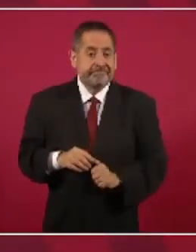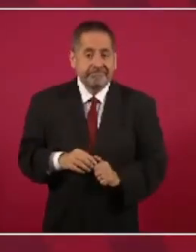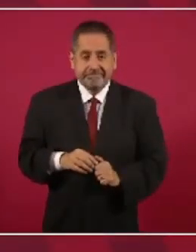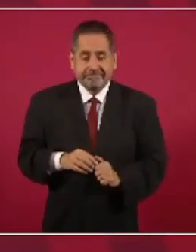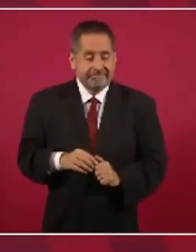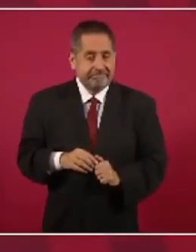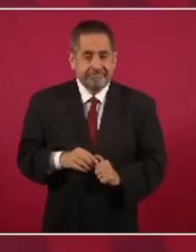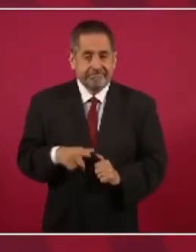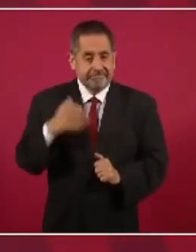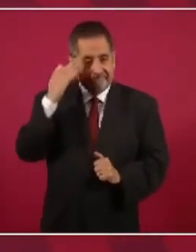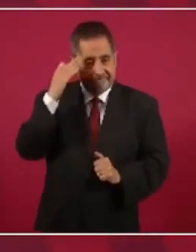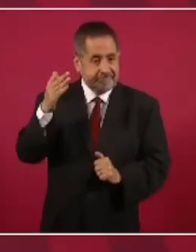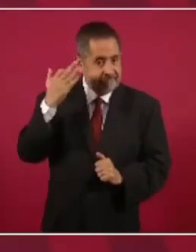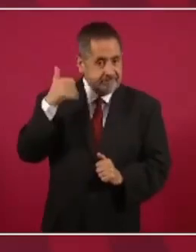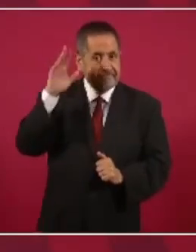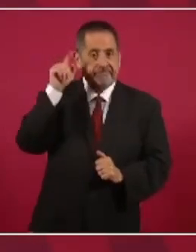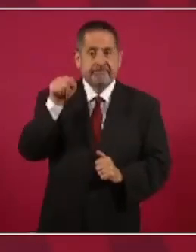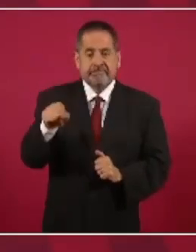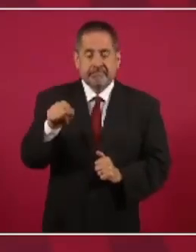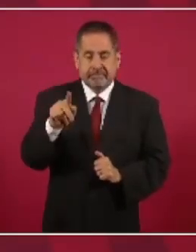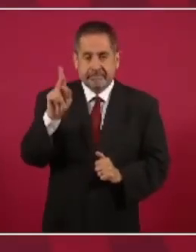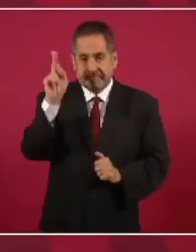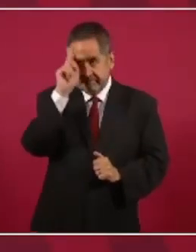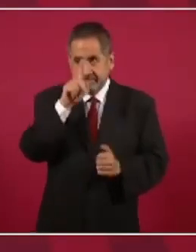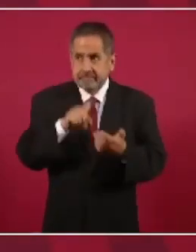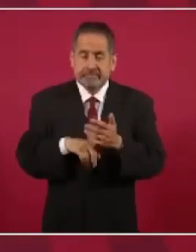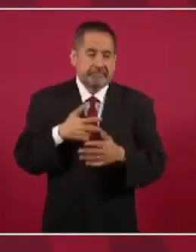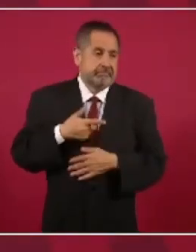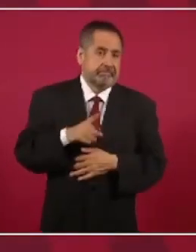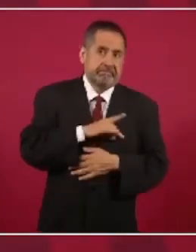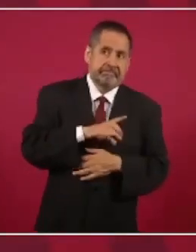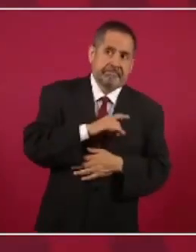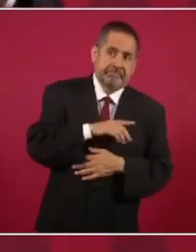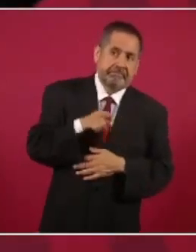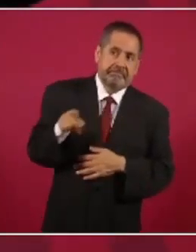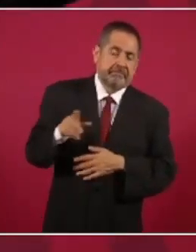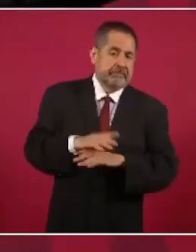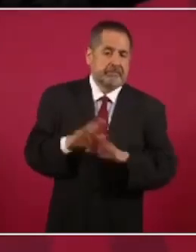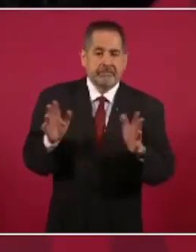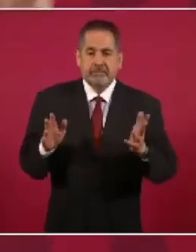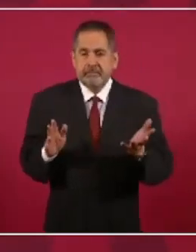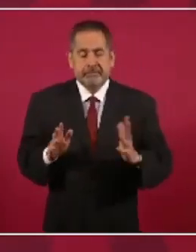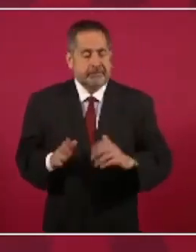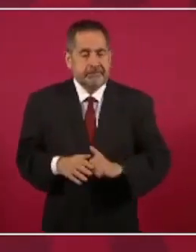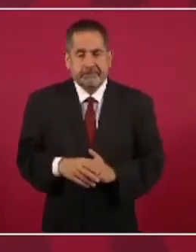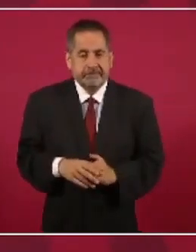era el terror. ¿Y qué?